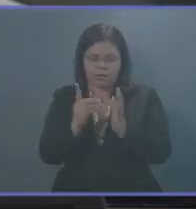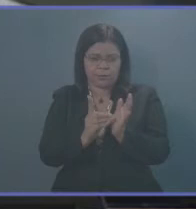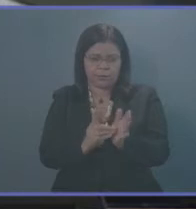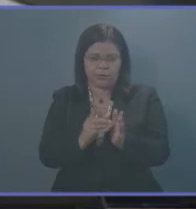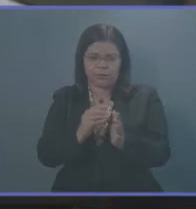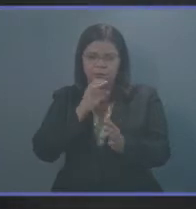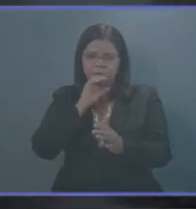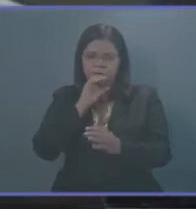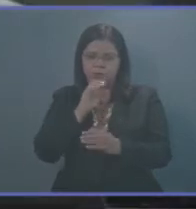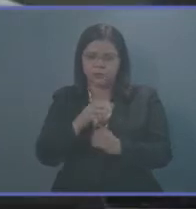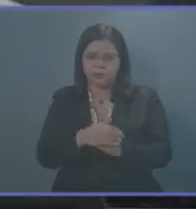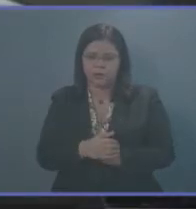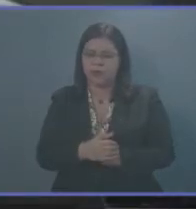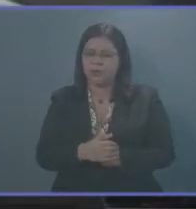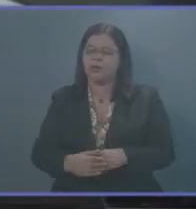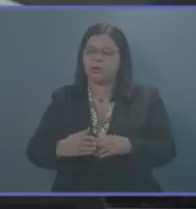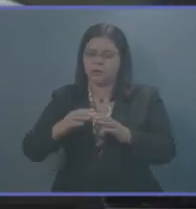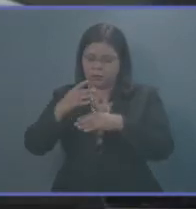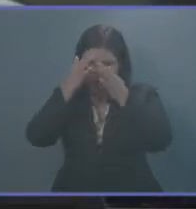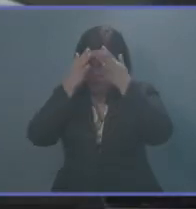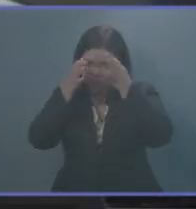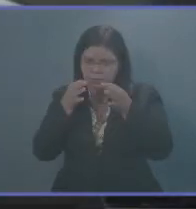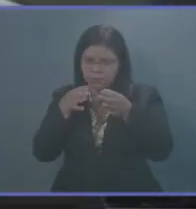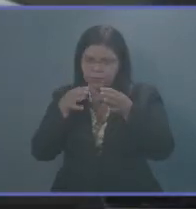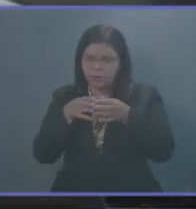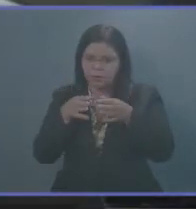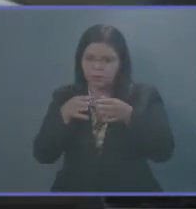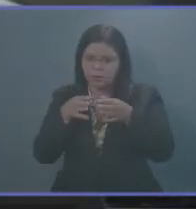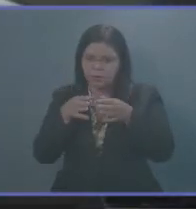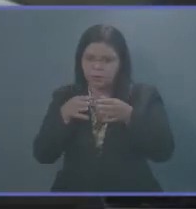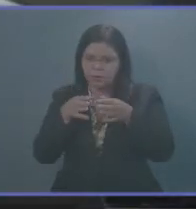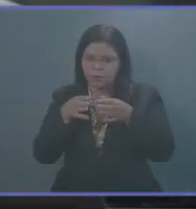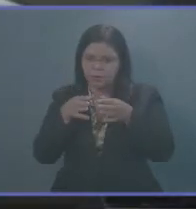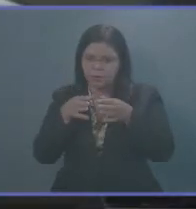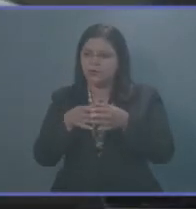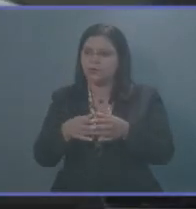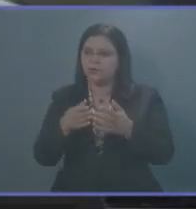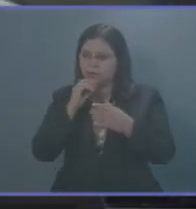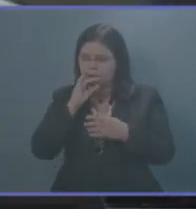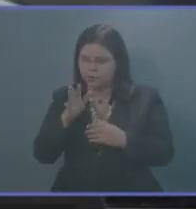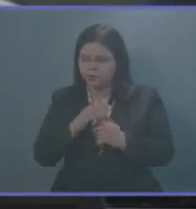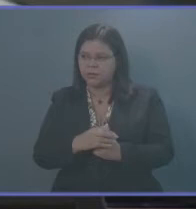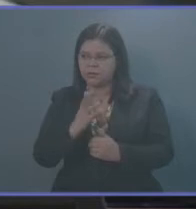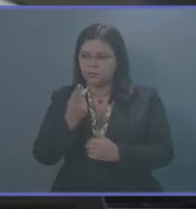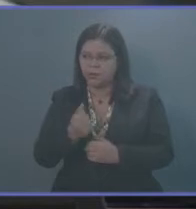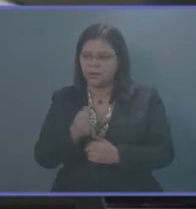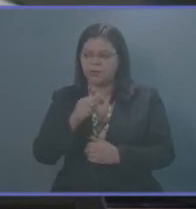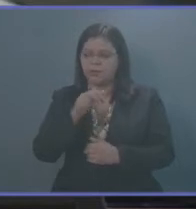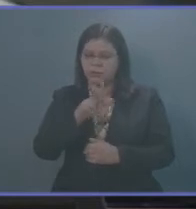dictamen número 34, favorable. La Comisión de Asuntos Municipales se refiere al expediente número